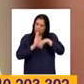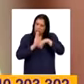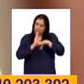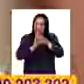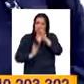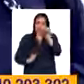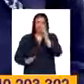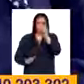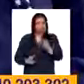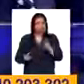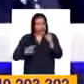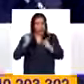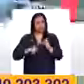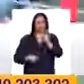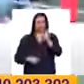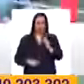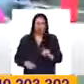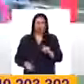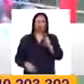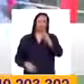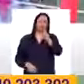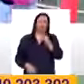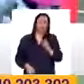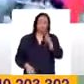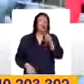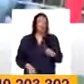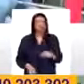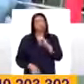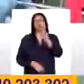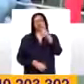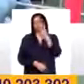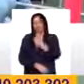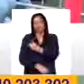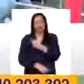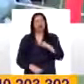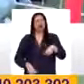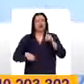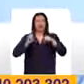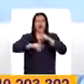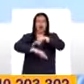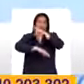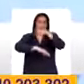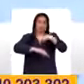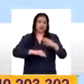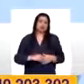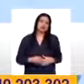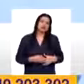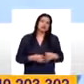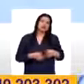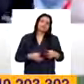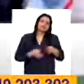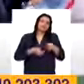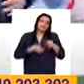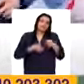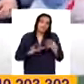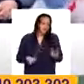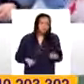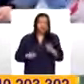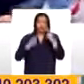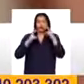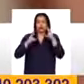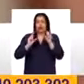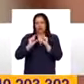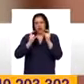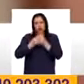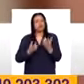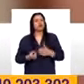de 40, 30 o 20 con dosis. Entonces hay regiones que todavía están un poco atrasadas en el calendario y por ende se ve pues que hay grupos